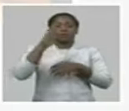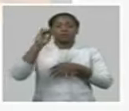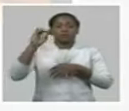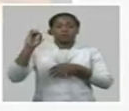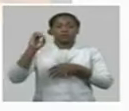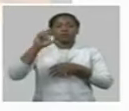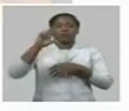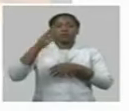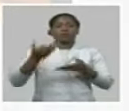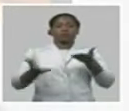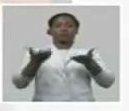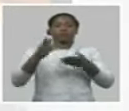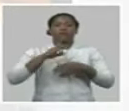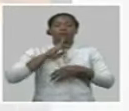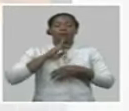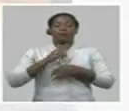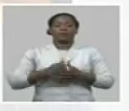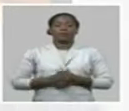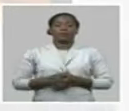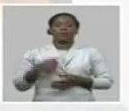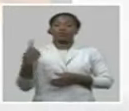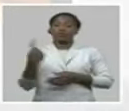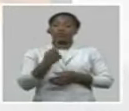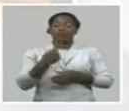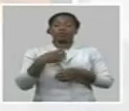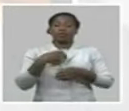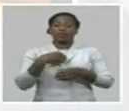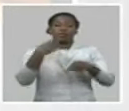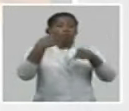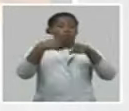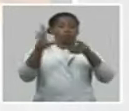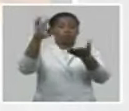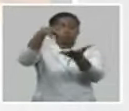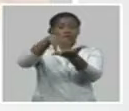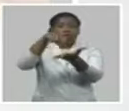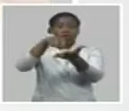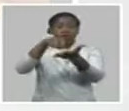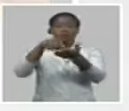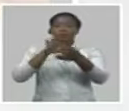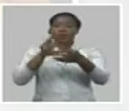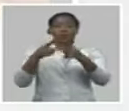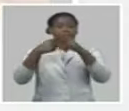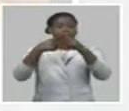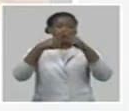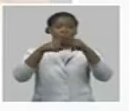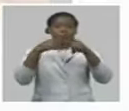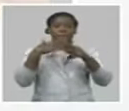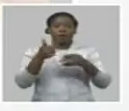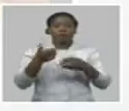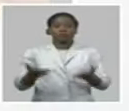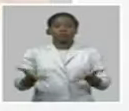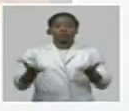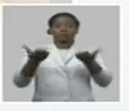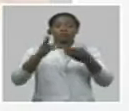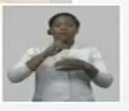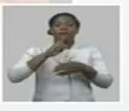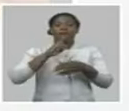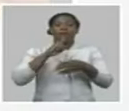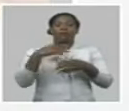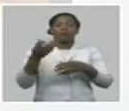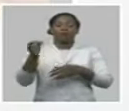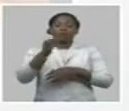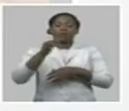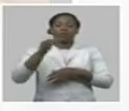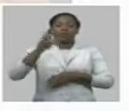que ya en este mes nos vamos a poner a funcionar y que va a aportar 50 litros por segundo para mejorar la parte también de nuestra zona de marianna